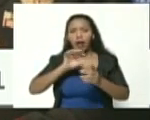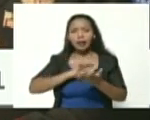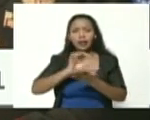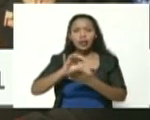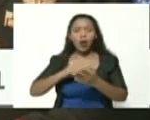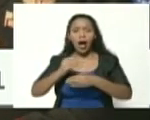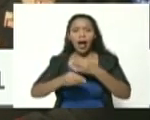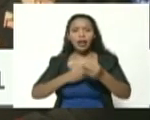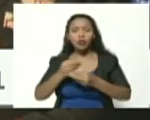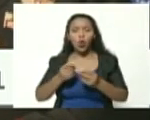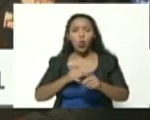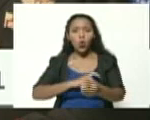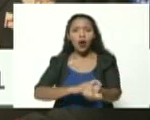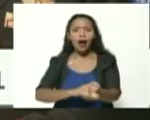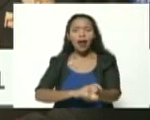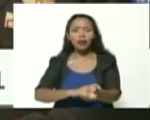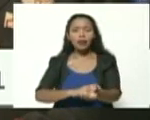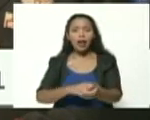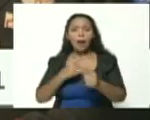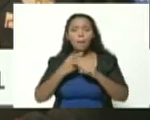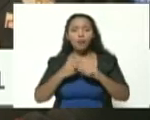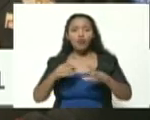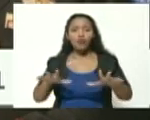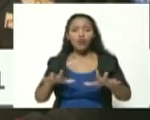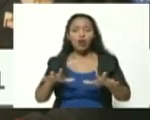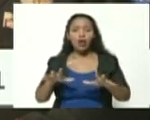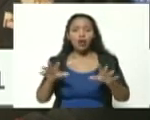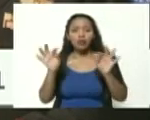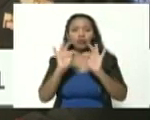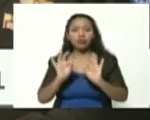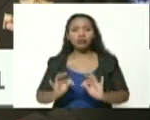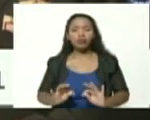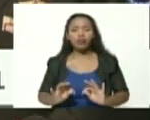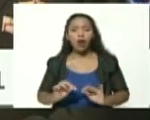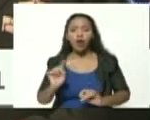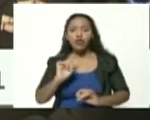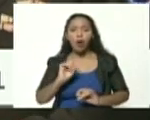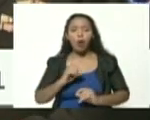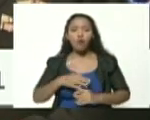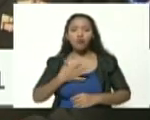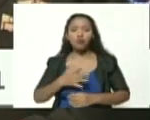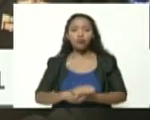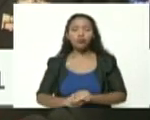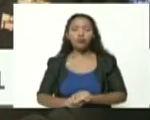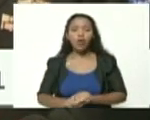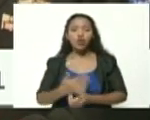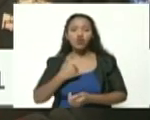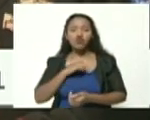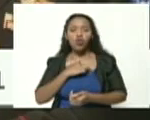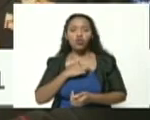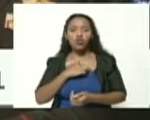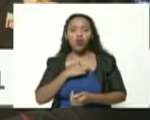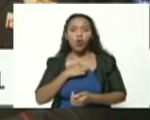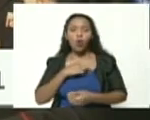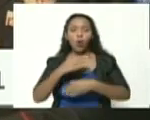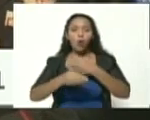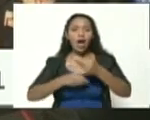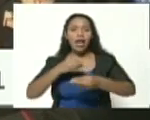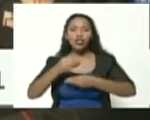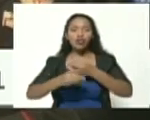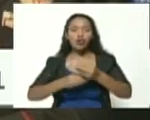un carácter multidimensional o multiforme, no convencional. Nosotros lo hemos